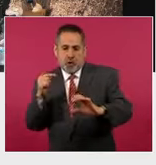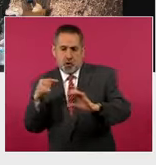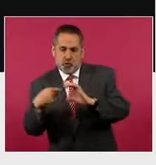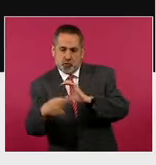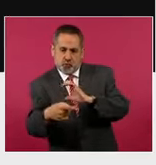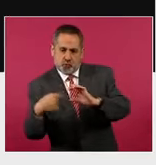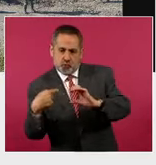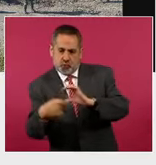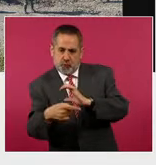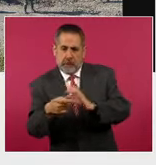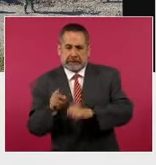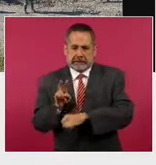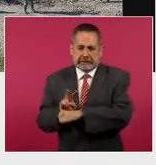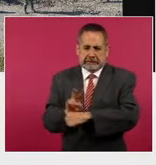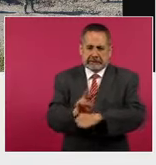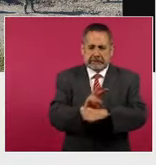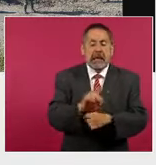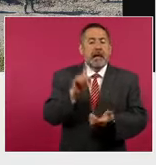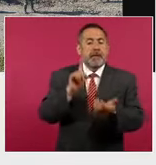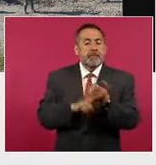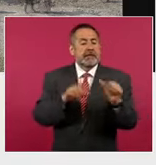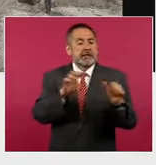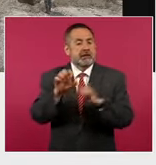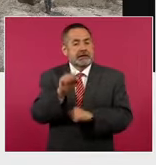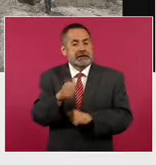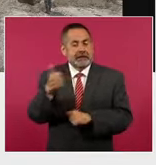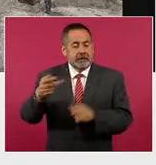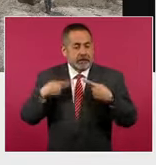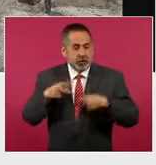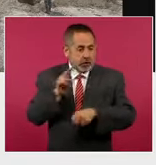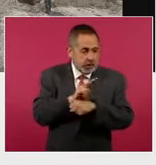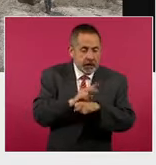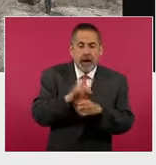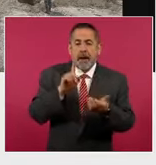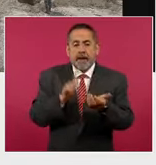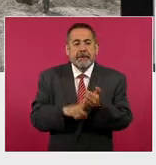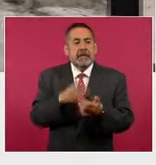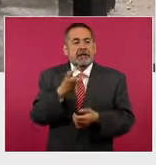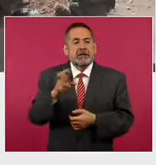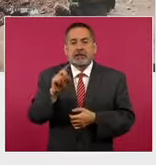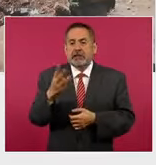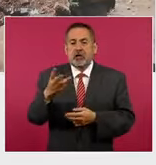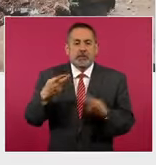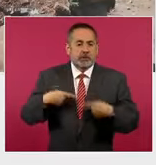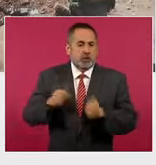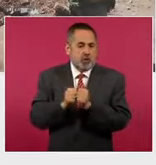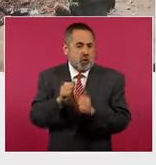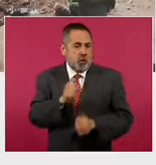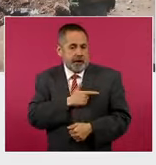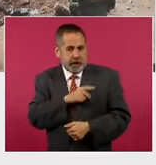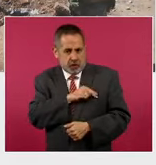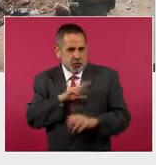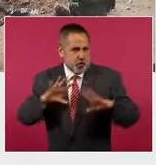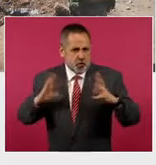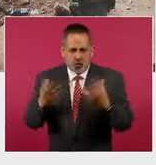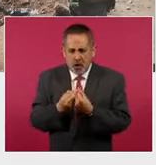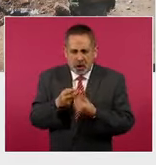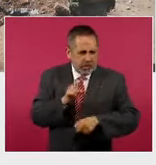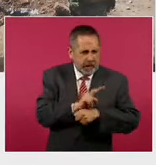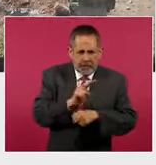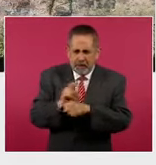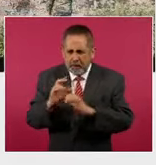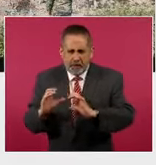con 1.666 elementos del Ejército y 1.322 de la Guardia Nacional, con resultados